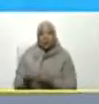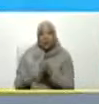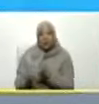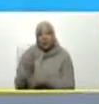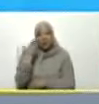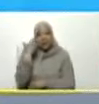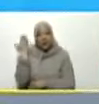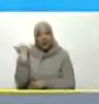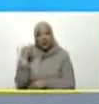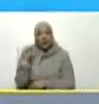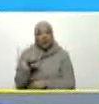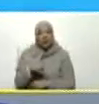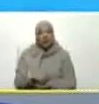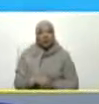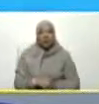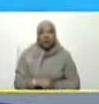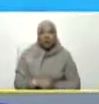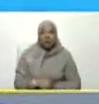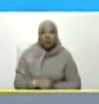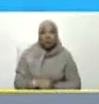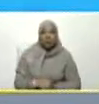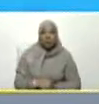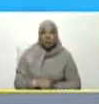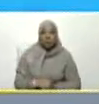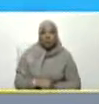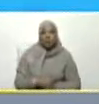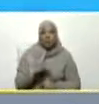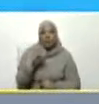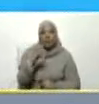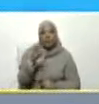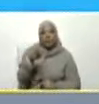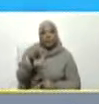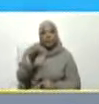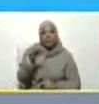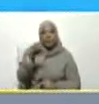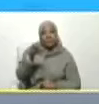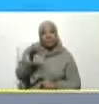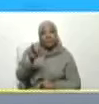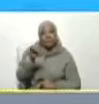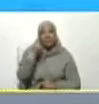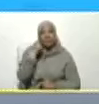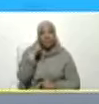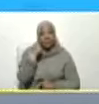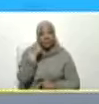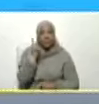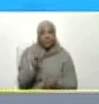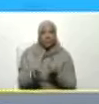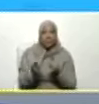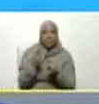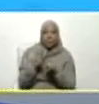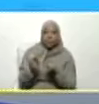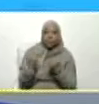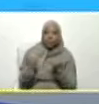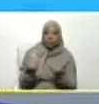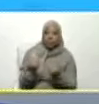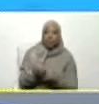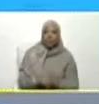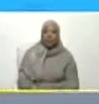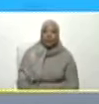fundadora. Rodríguez Chacín, Desiré, ante los que puedo ver y diferenciar aquí.